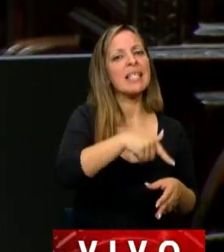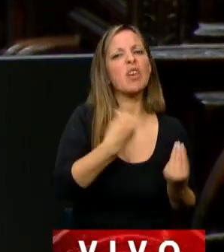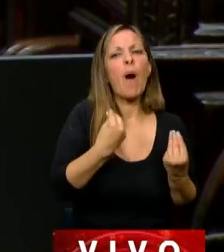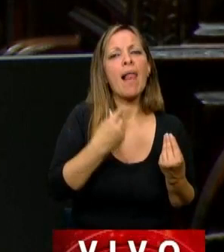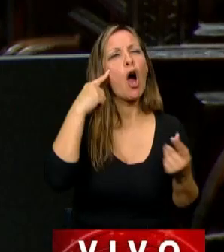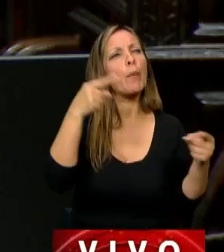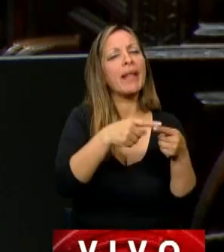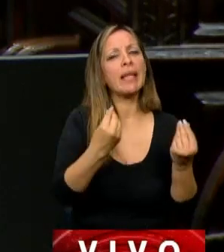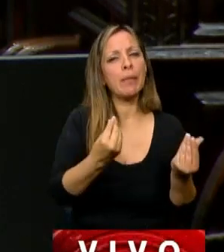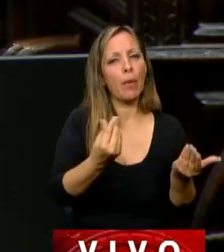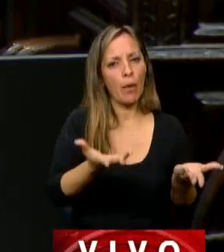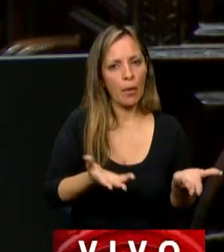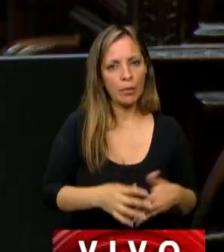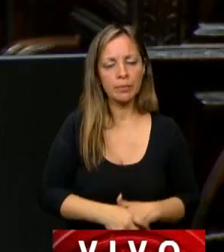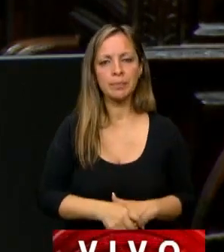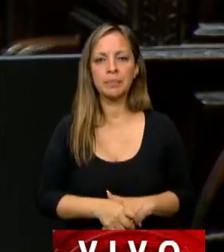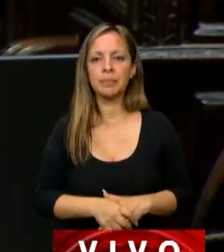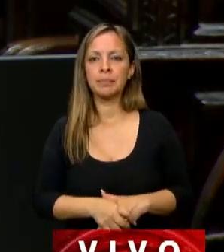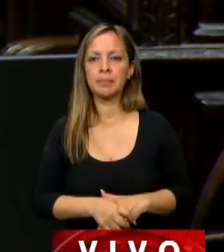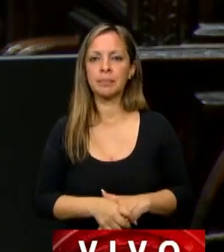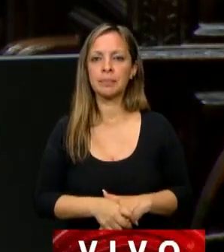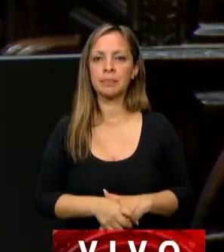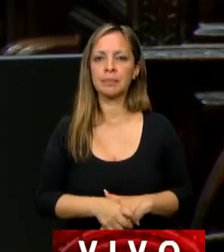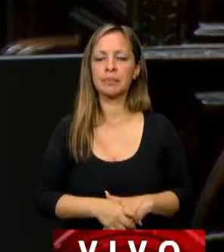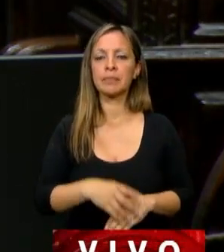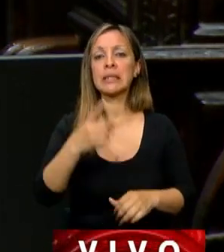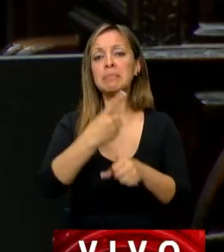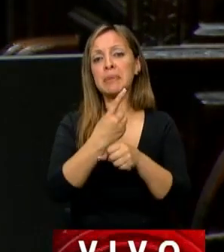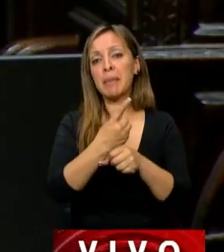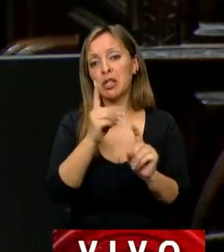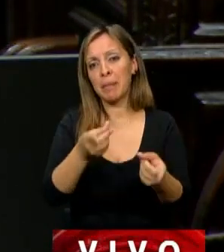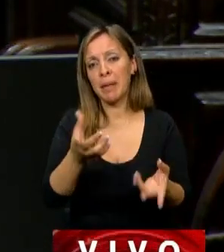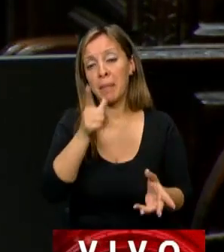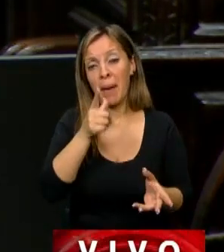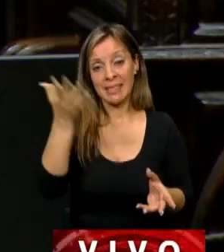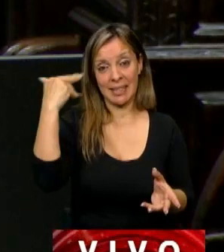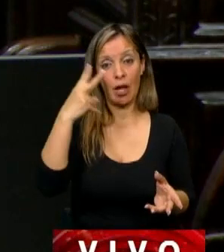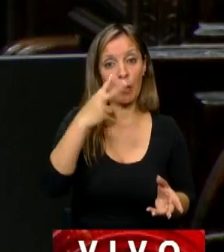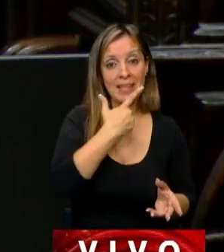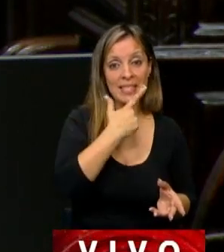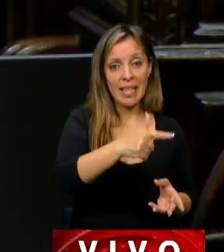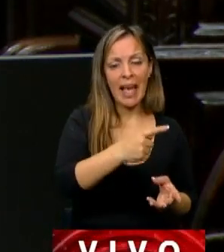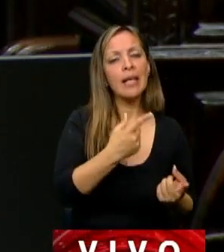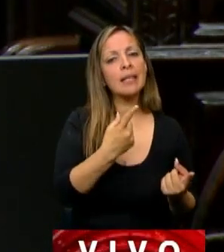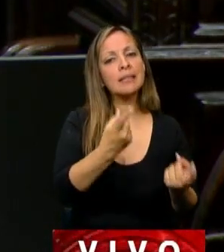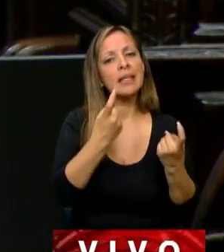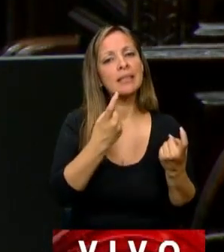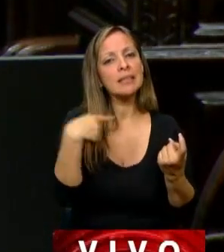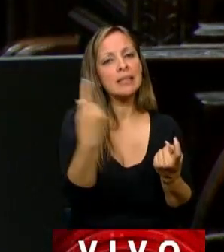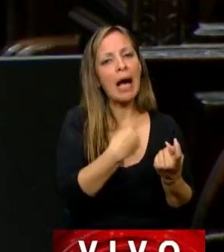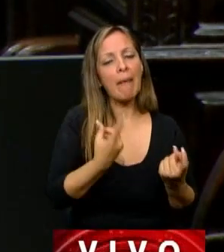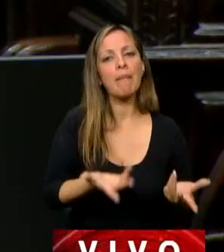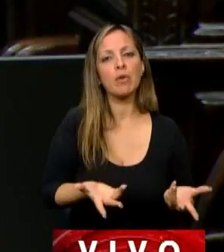consenso 2017. Primero, creo que lo que primaba era la necesidad